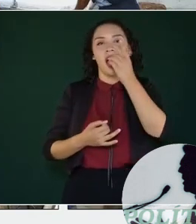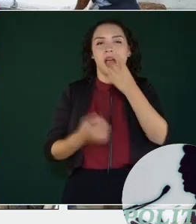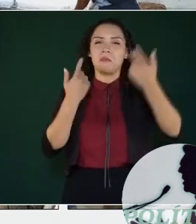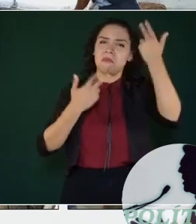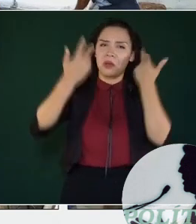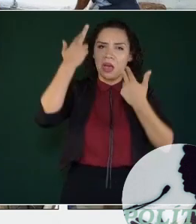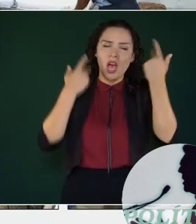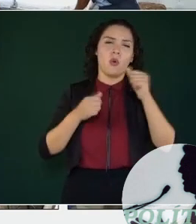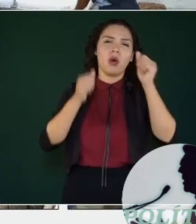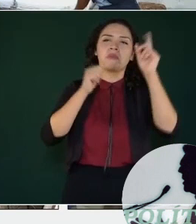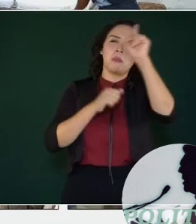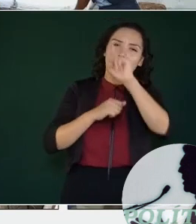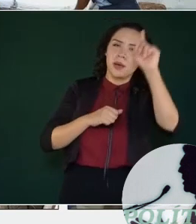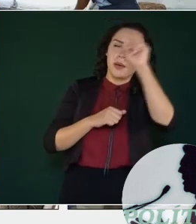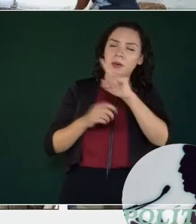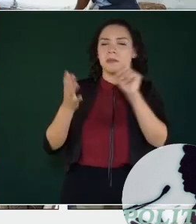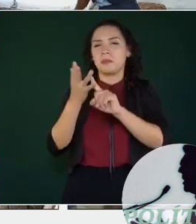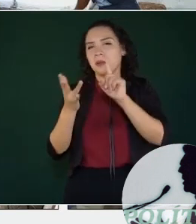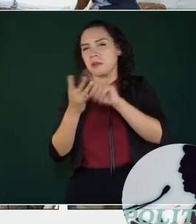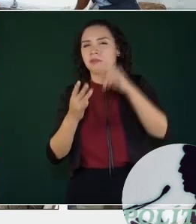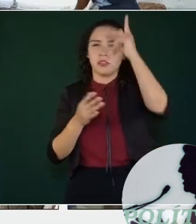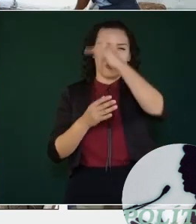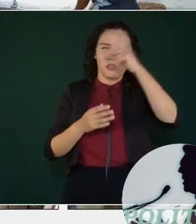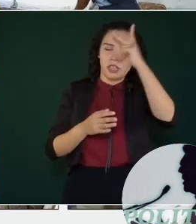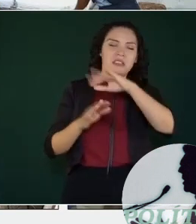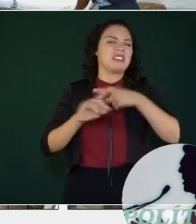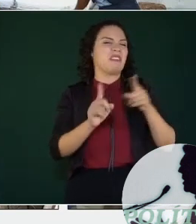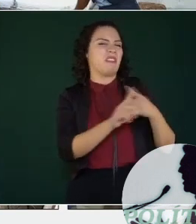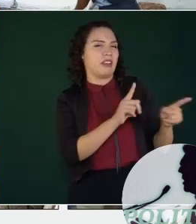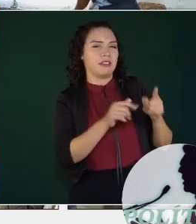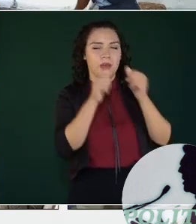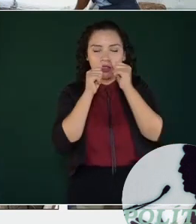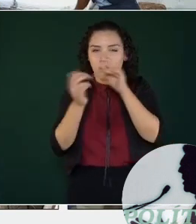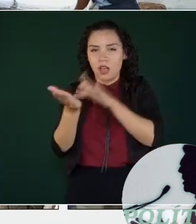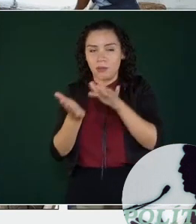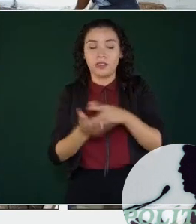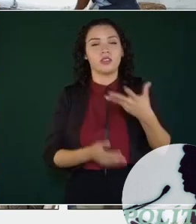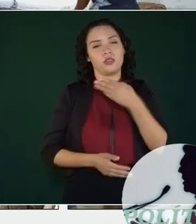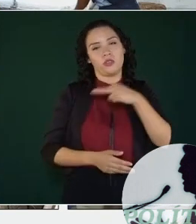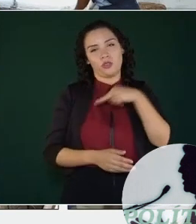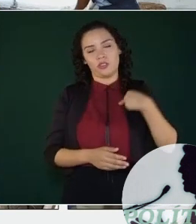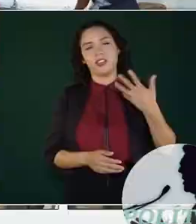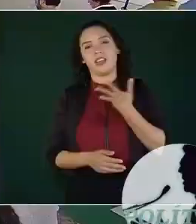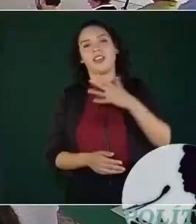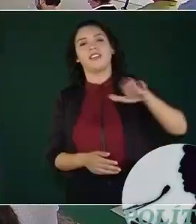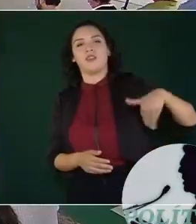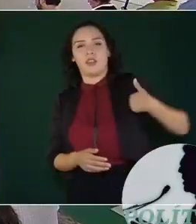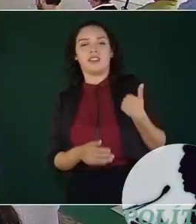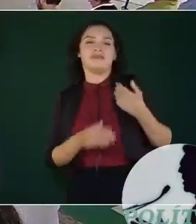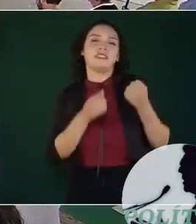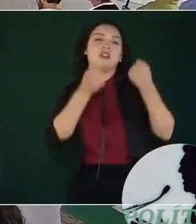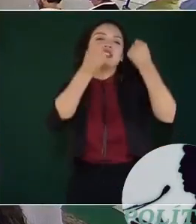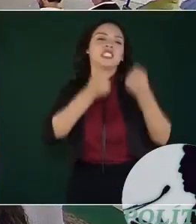peluquería, pláticas de salud y prevención y otras atenciones. Eso es lo que tenemos de la seguridad aquí en el estado